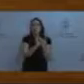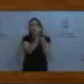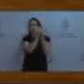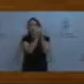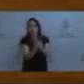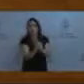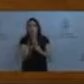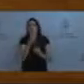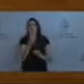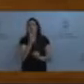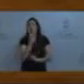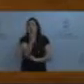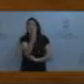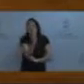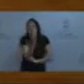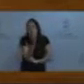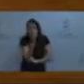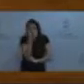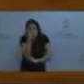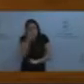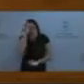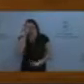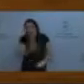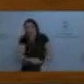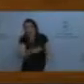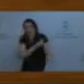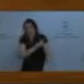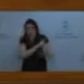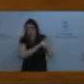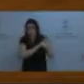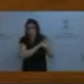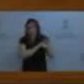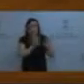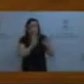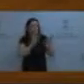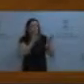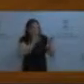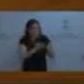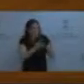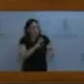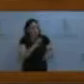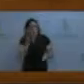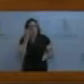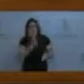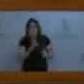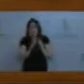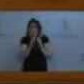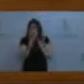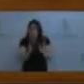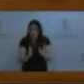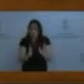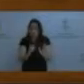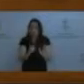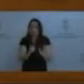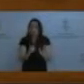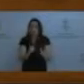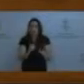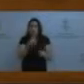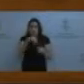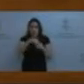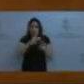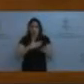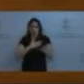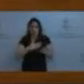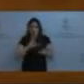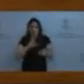para que solo 3 años, y ya me parece mucho. Pero es que fíjese usted, señor Llamazares, esa vivienda que ya no se mantiene en el patrimonio de